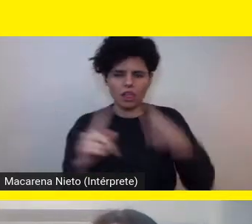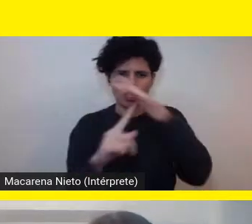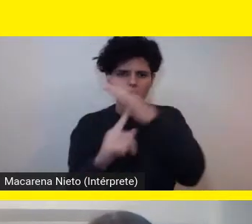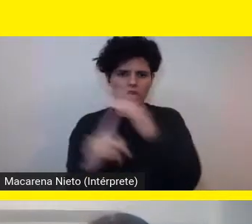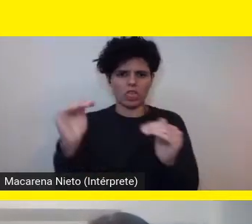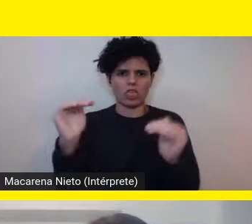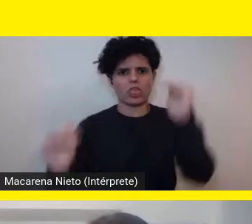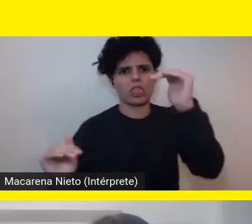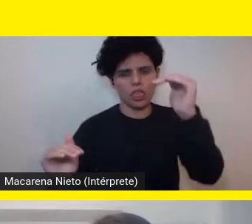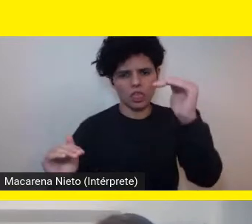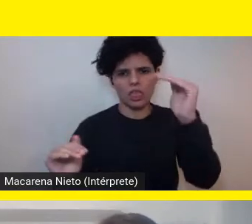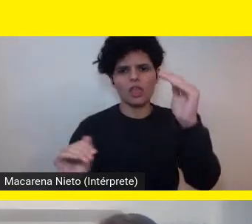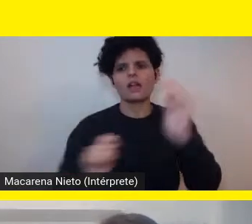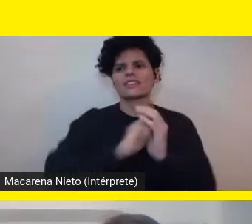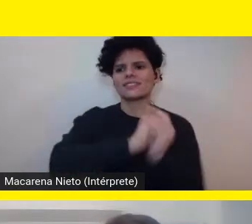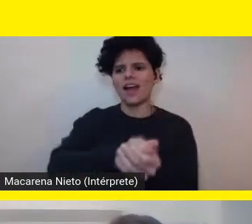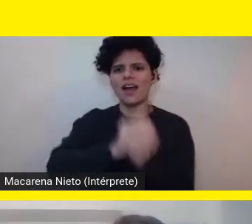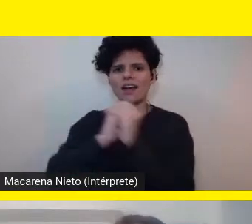que incluyó